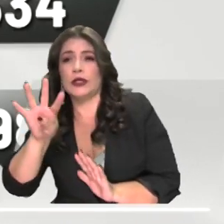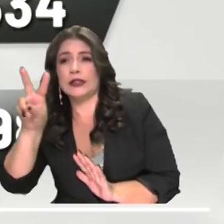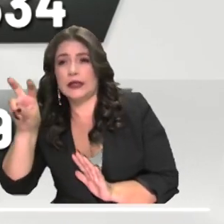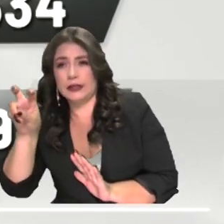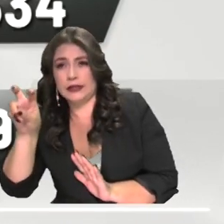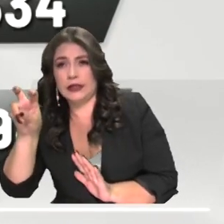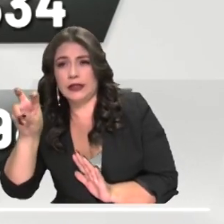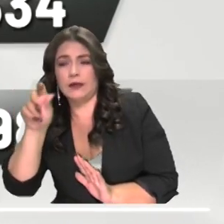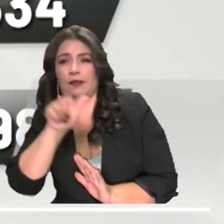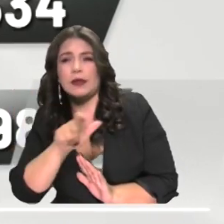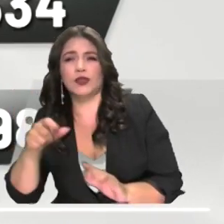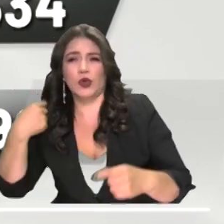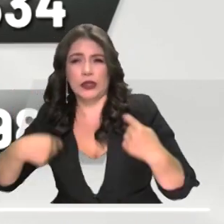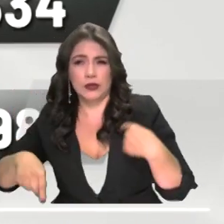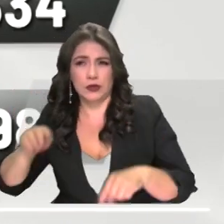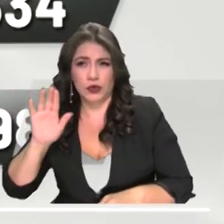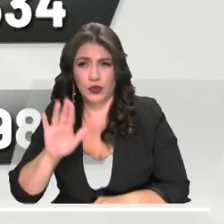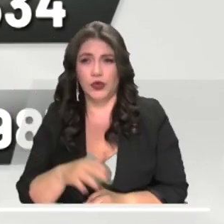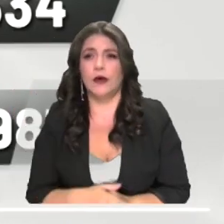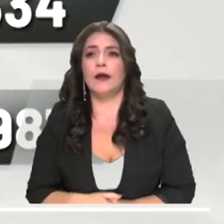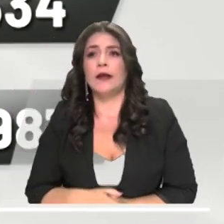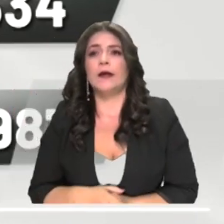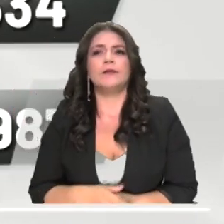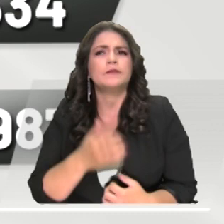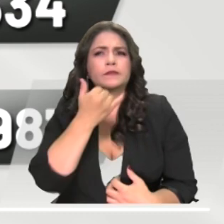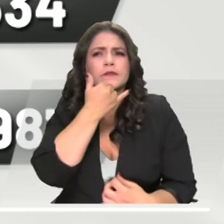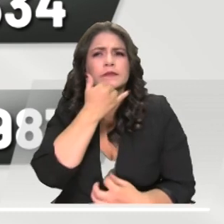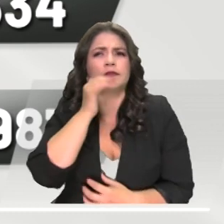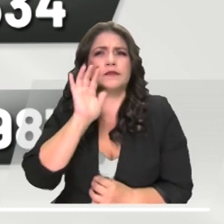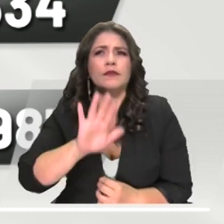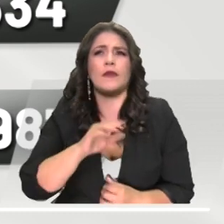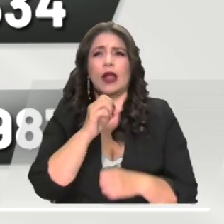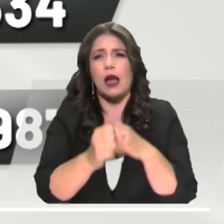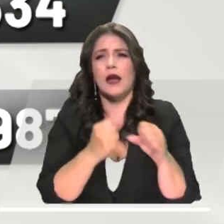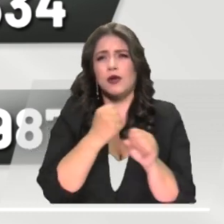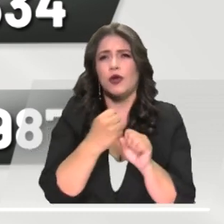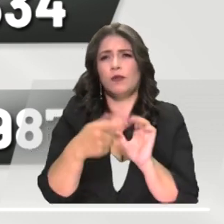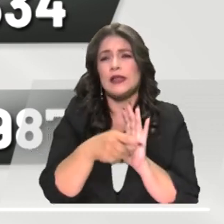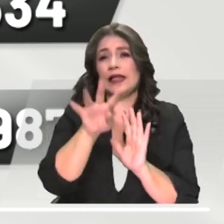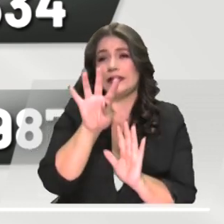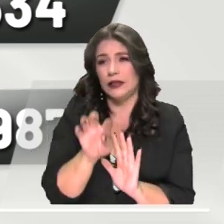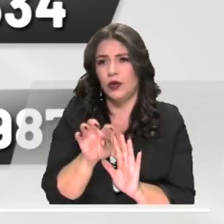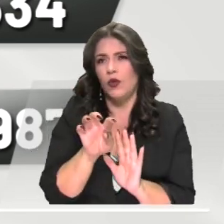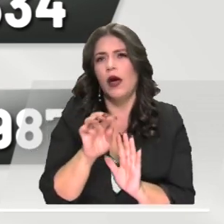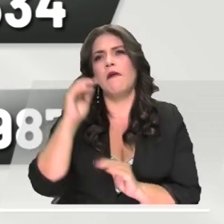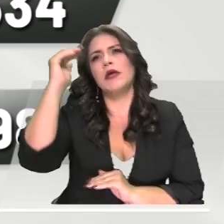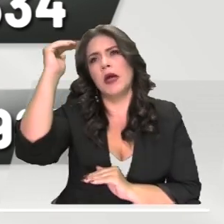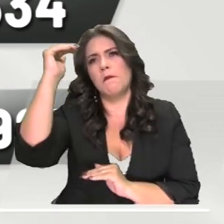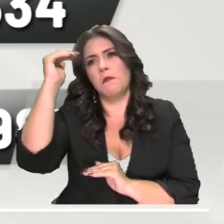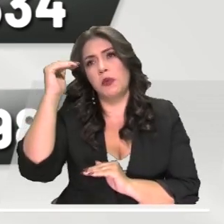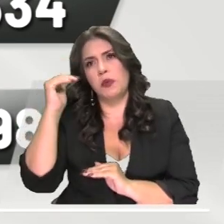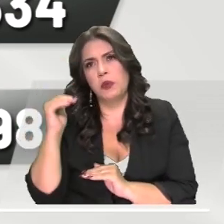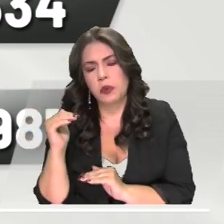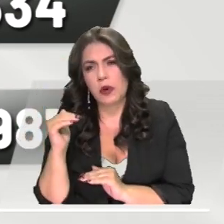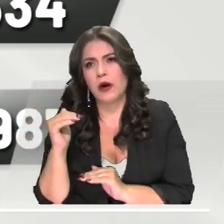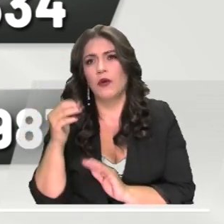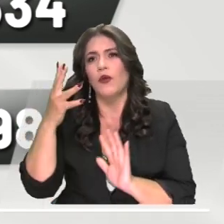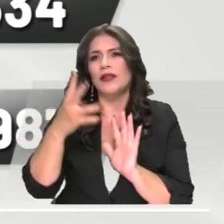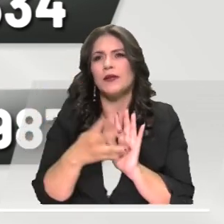4.847 casos de lesionados. Veamos qué pasó entonces en el año 2019, donde hubo una disminución importante con